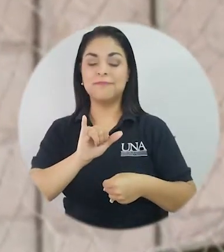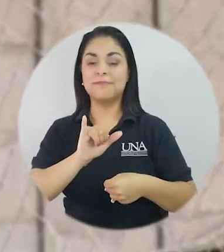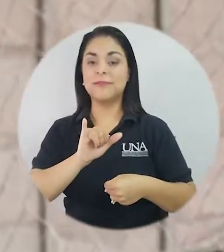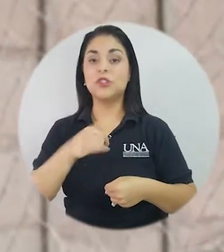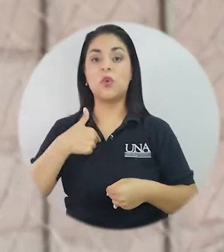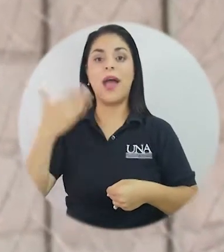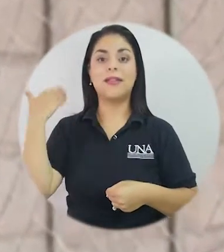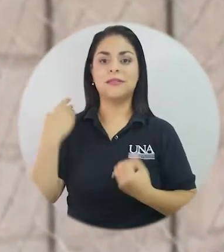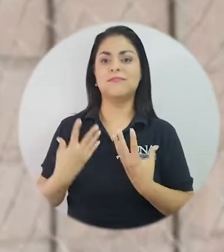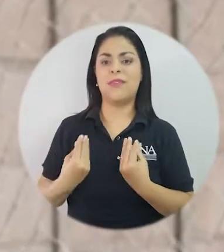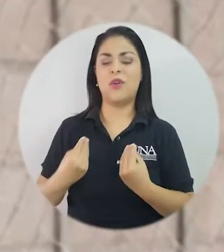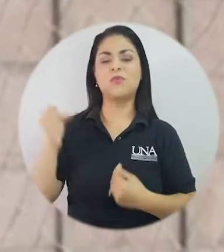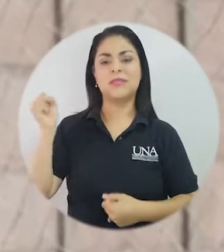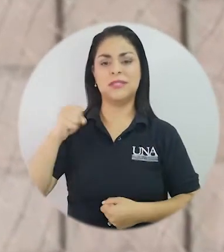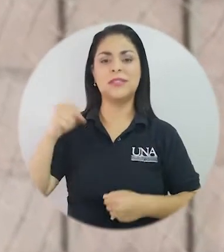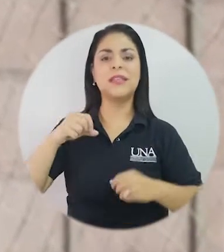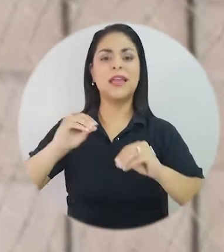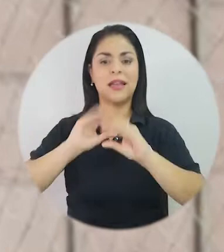tenido miedos también,